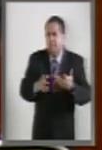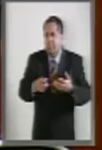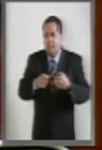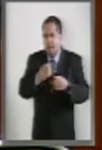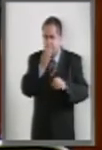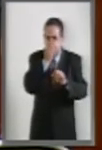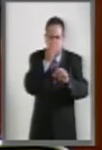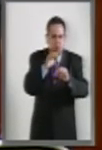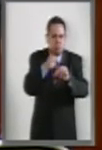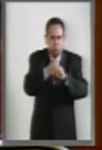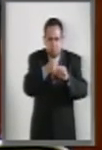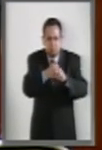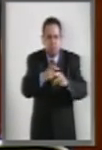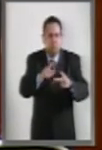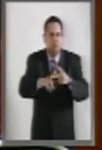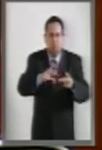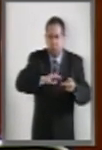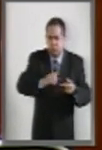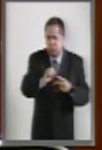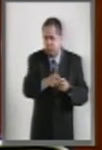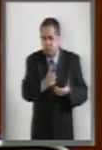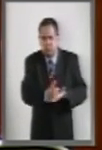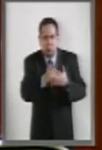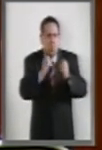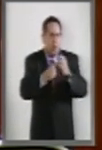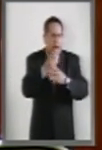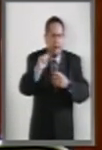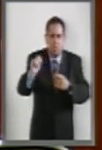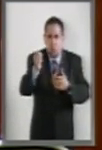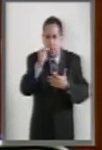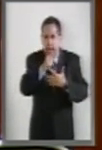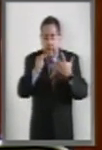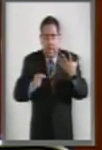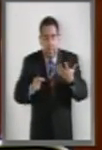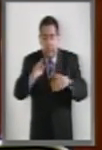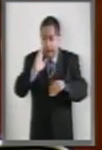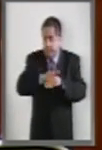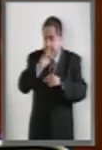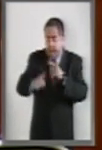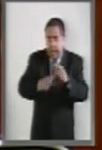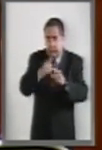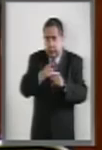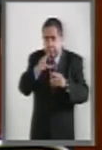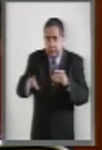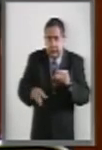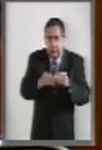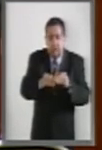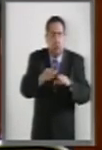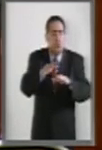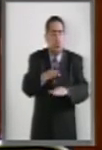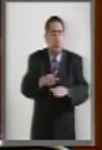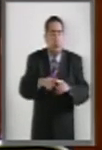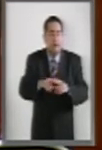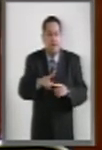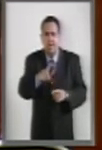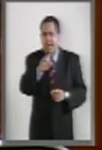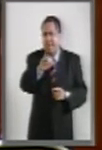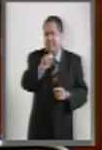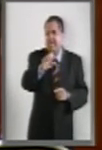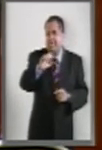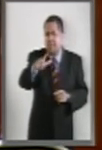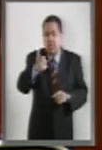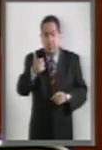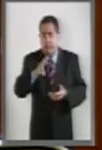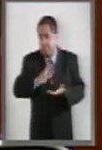insecticidas, fungicidas, fertilizantes, tecnología, si a eso le agregamos el tema de incremento del diésel, de